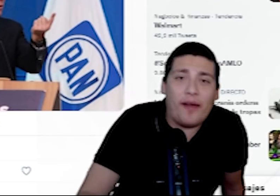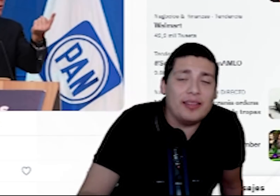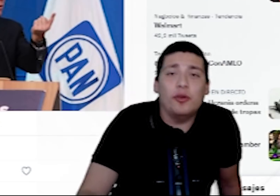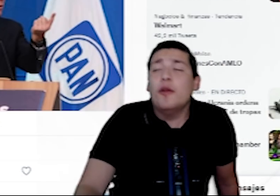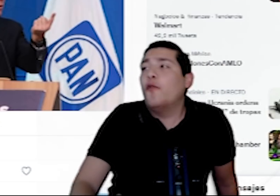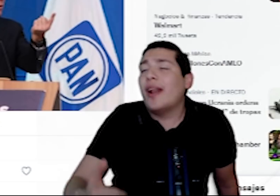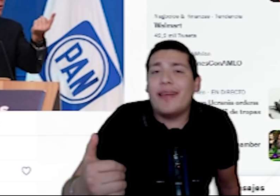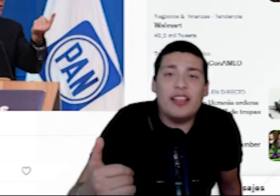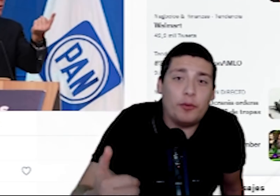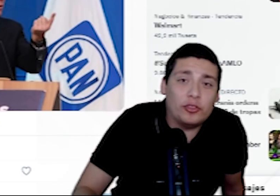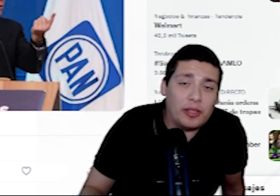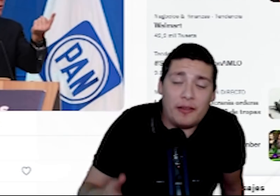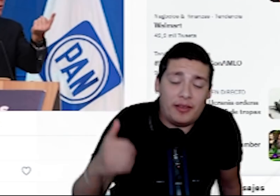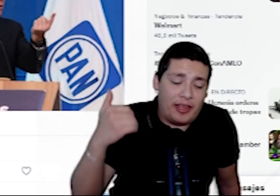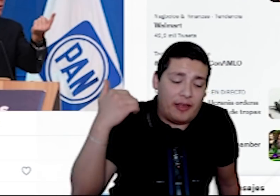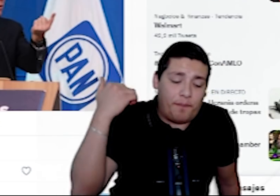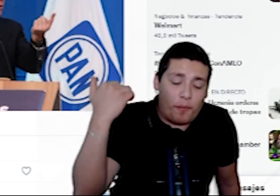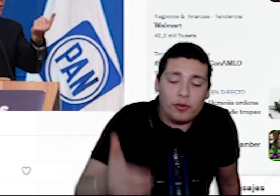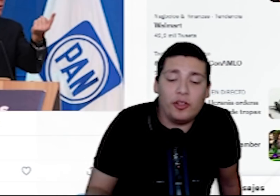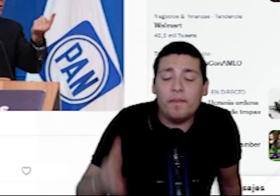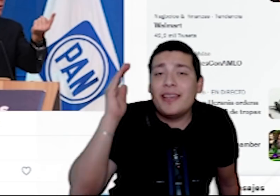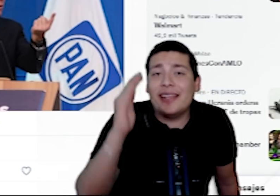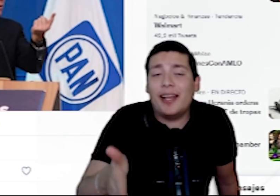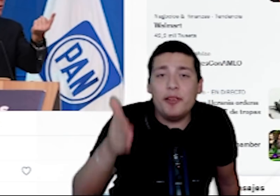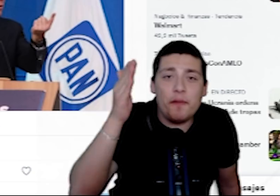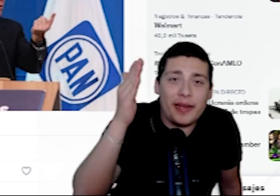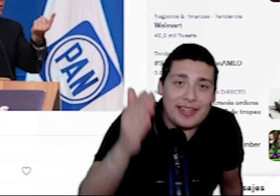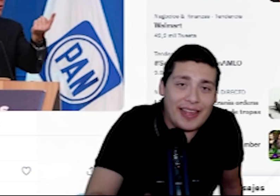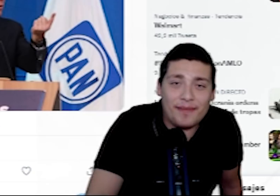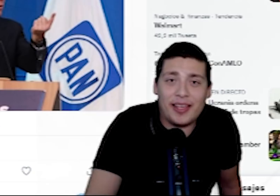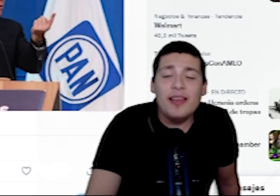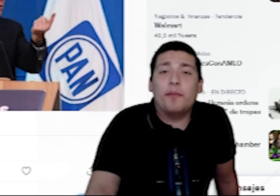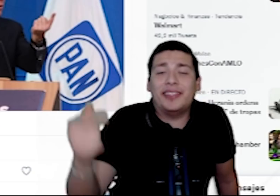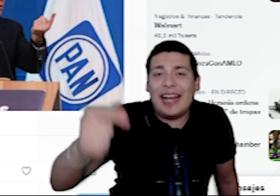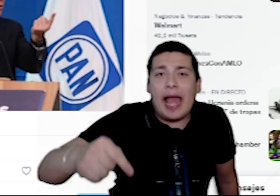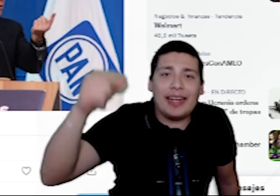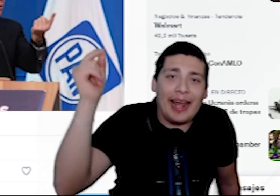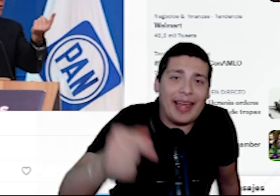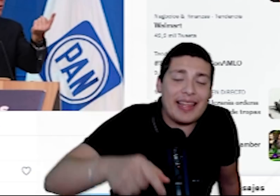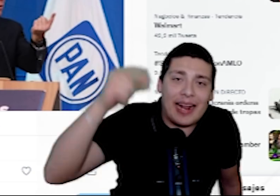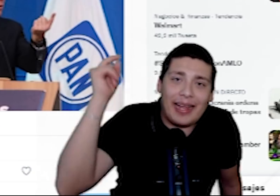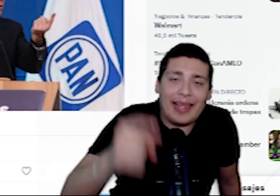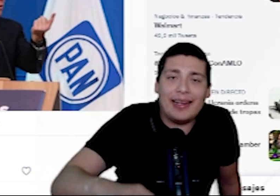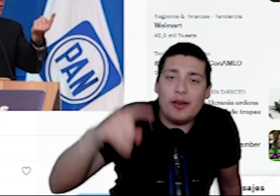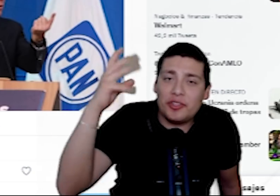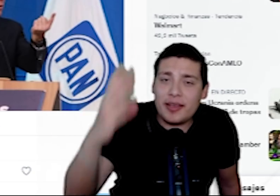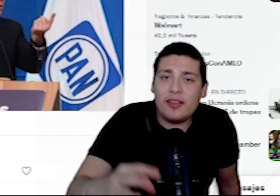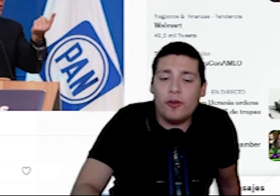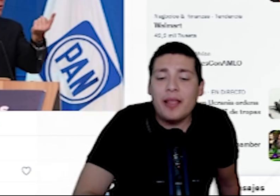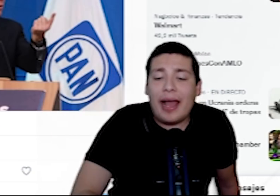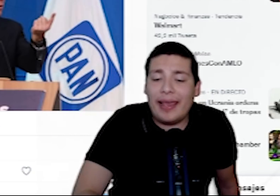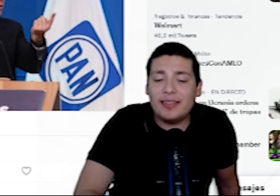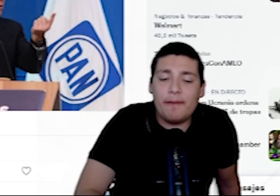falso, fuera de proporción y hasta el mismo presidente pues sale a aclarar y a callarle el